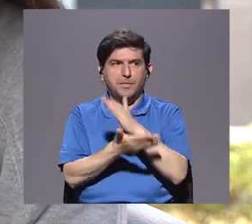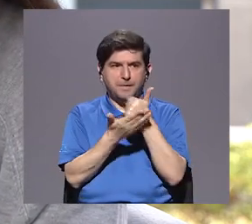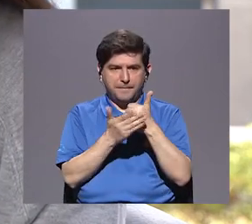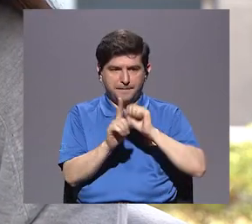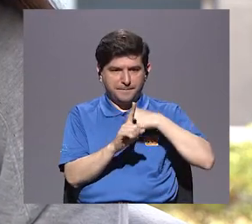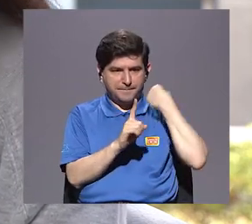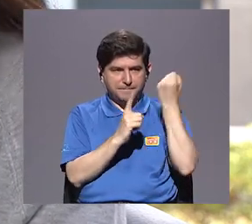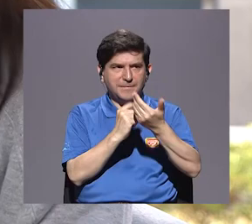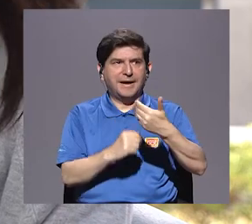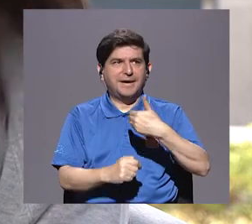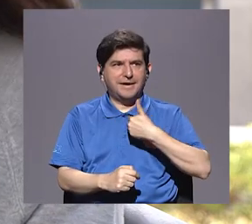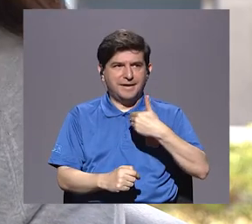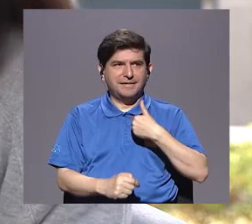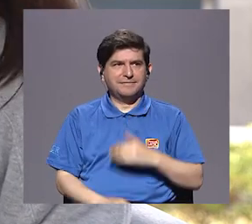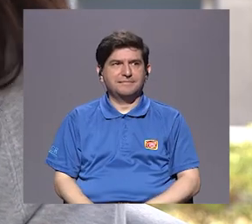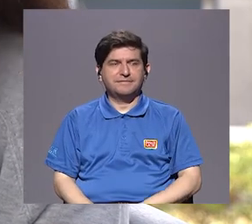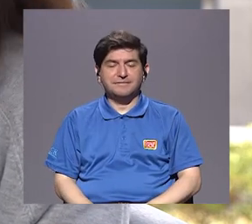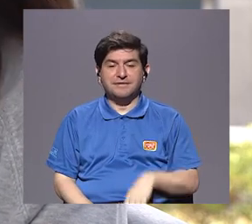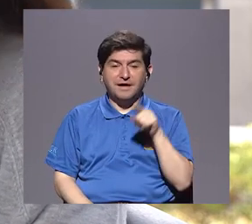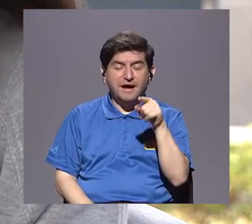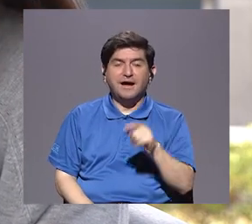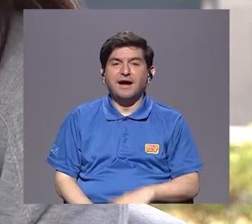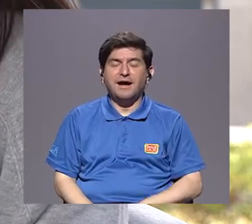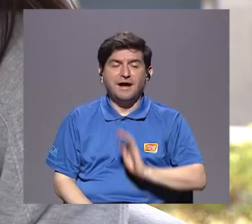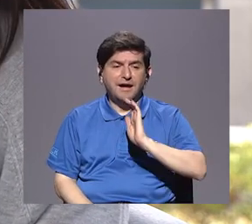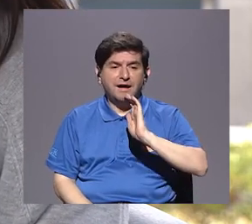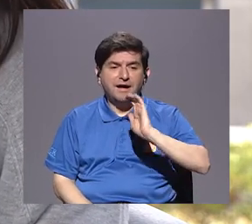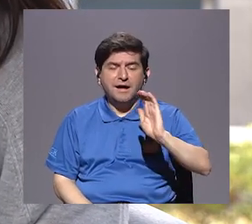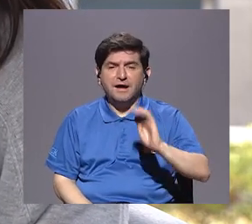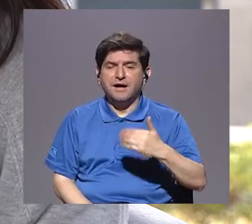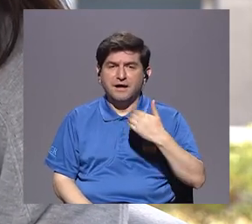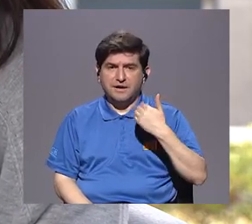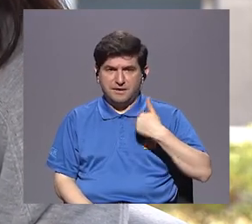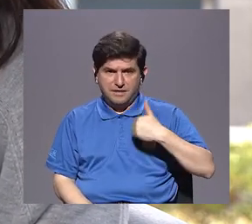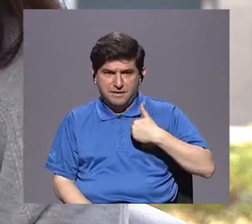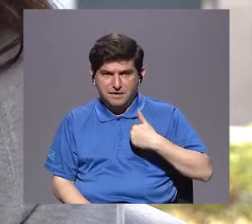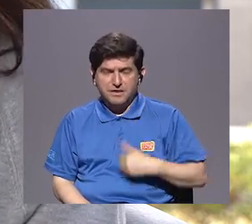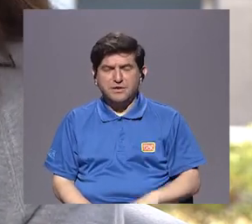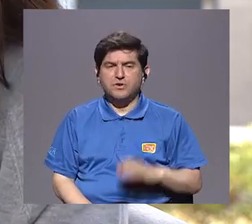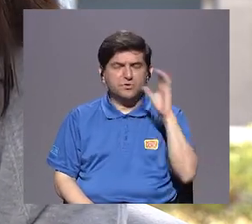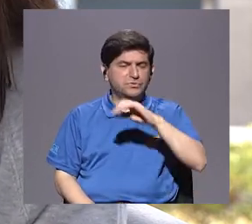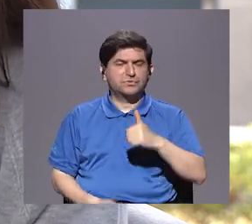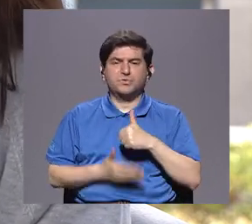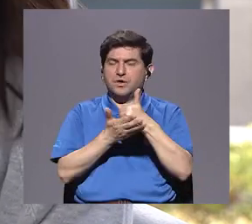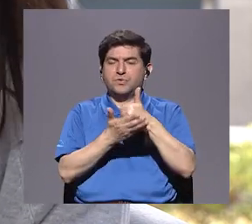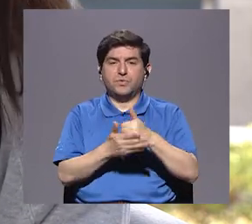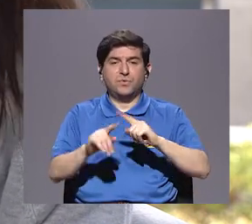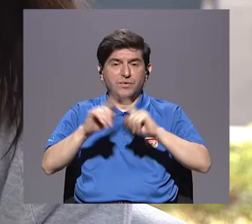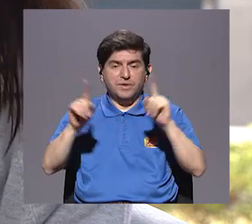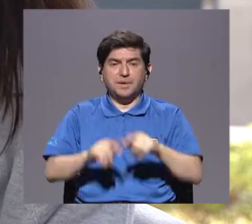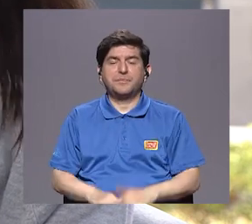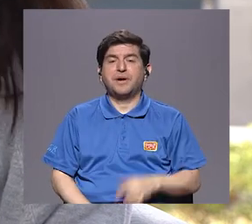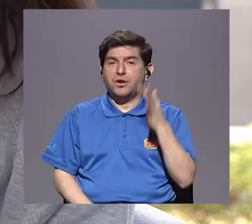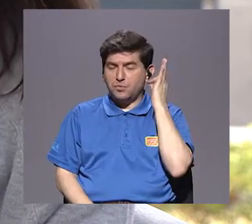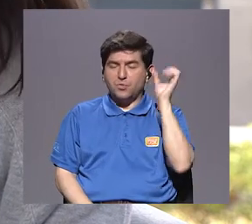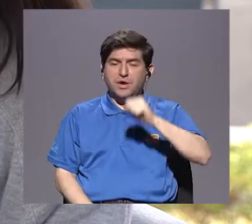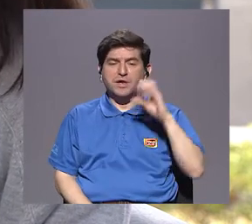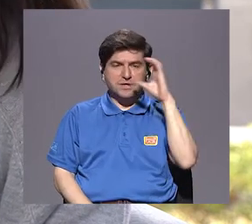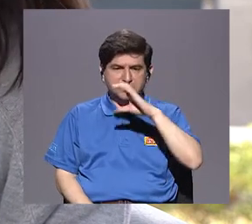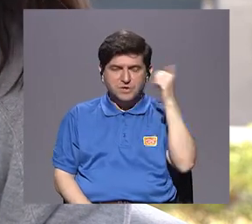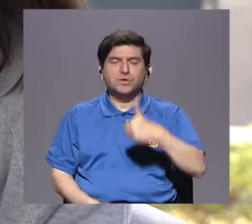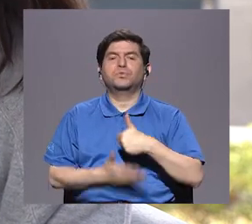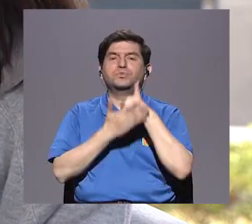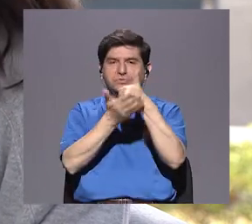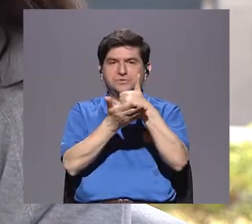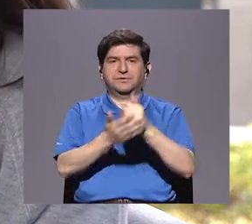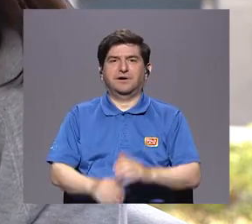de la situación que tenemos es que nuestros varones no están buscando la ayuda. En cambio, las mujeres buscan más espacios de